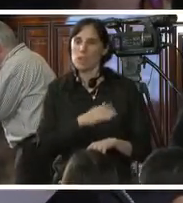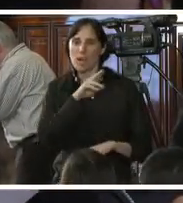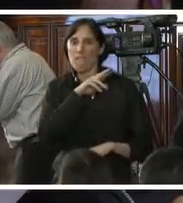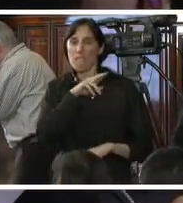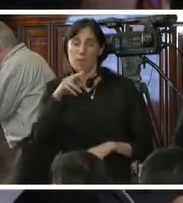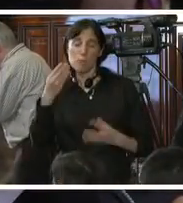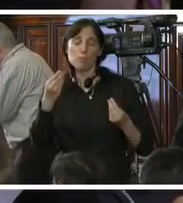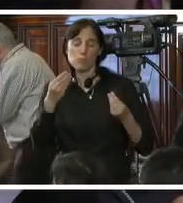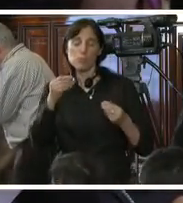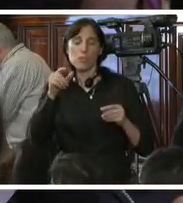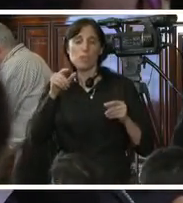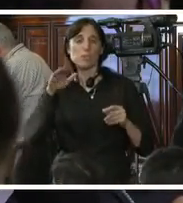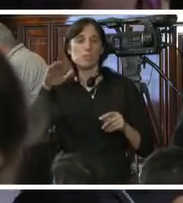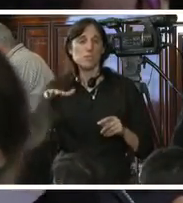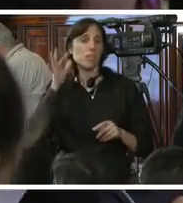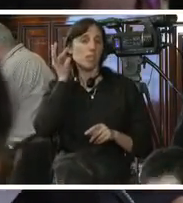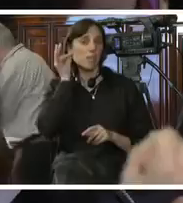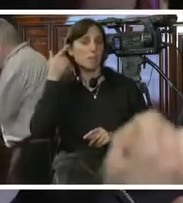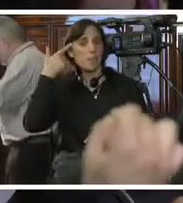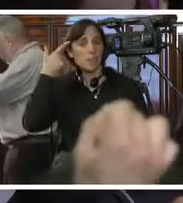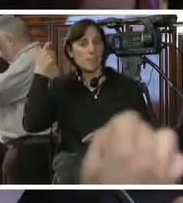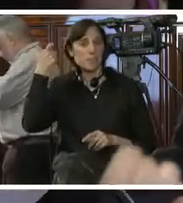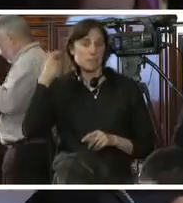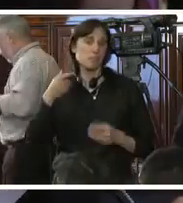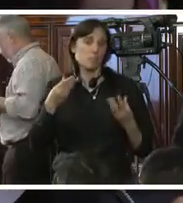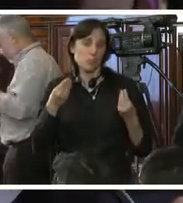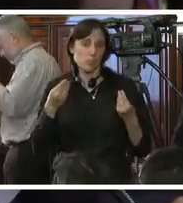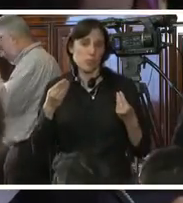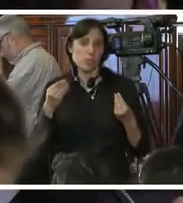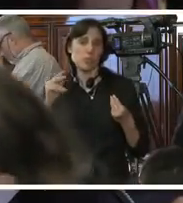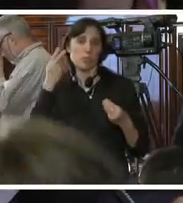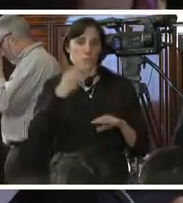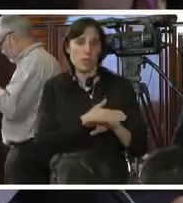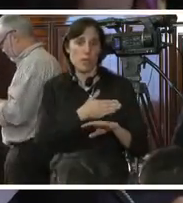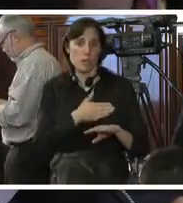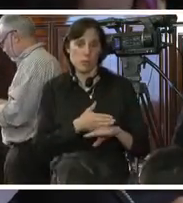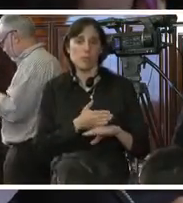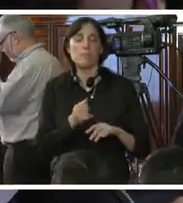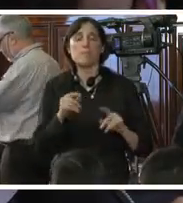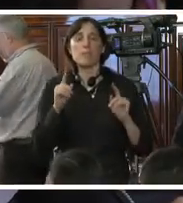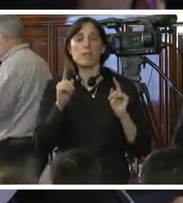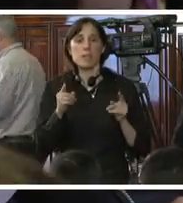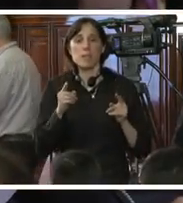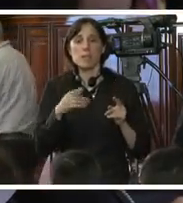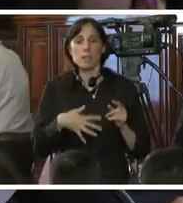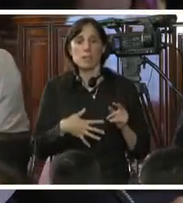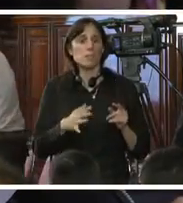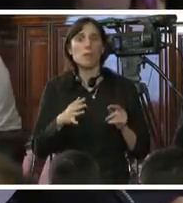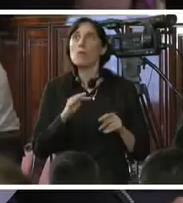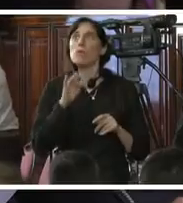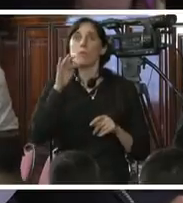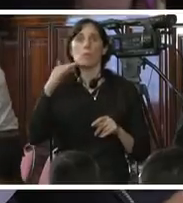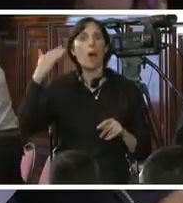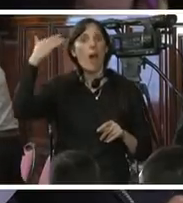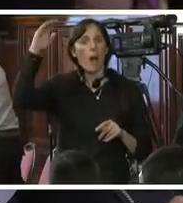el suicidio es la segunda causa de mortalidad materna en estas edades. Las niñas con un embarazo impuesto no se vuelven adultas